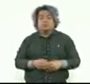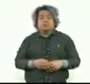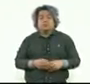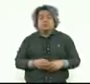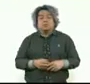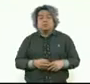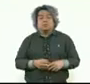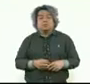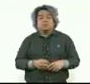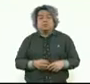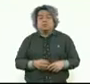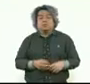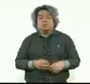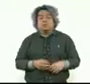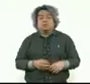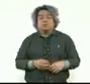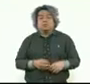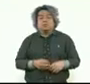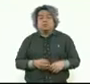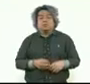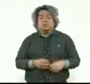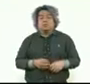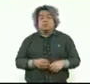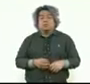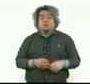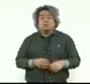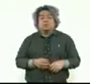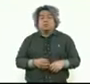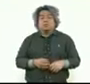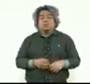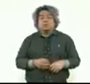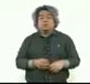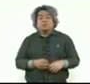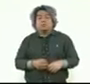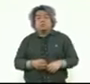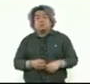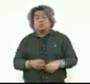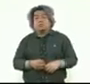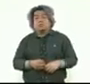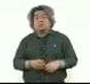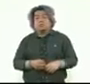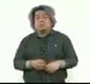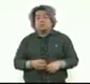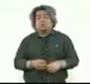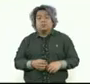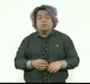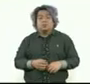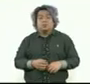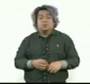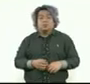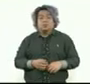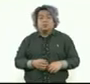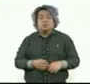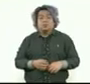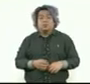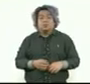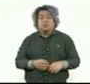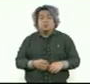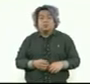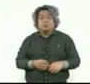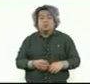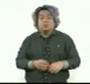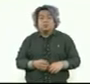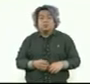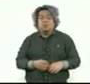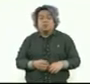dentro. Pero está cerrado, ¿no? No. No, está cerrado y es... Esto aquí puedes poner al paciente. Vamos a